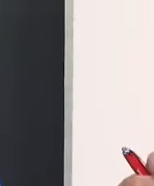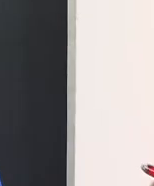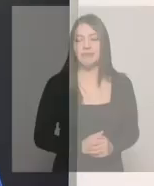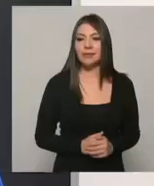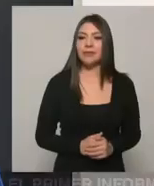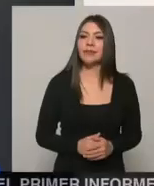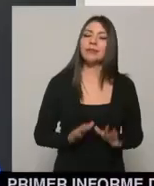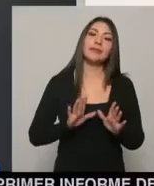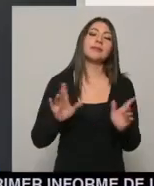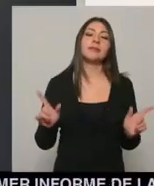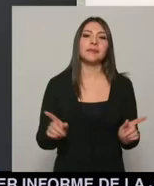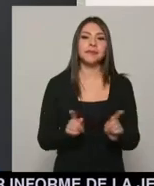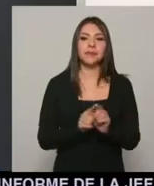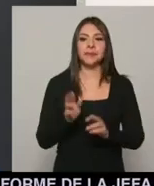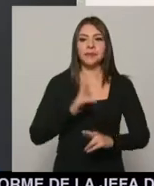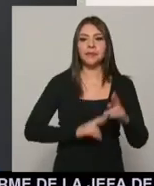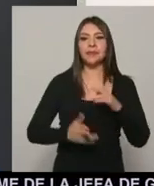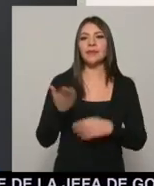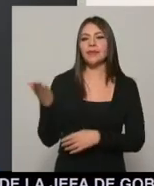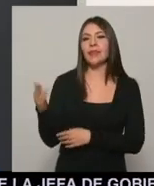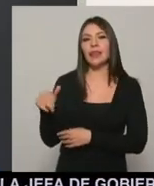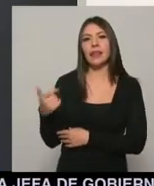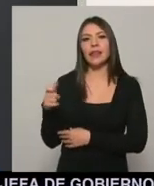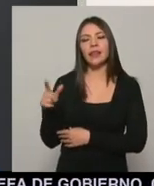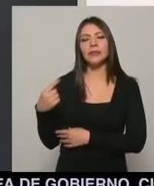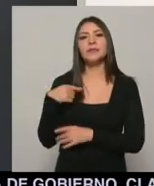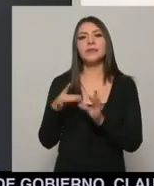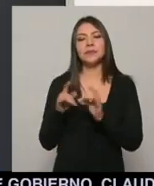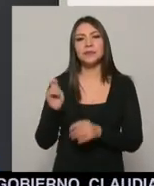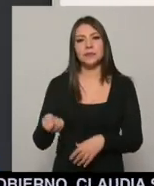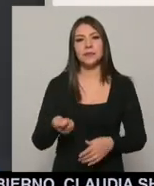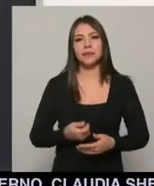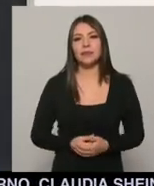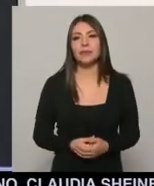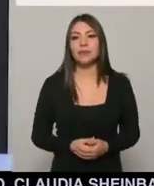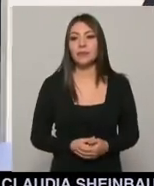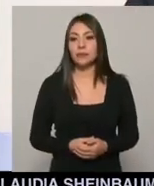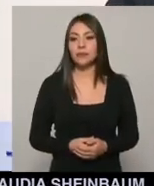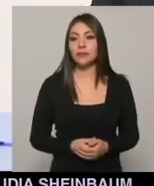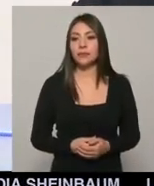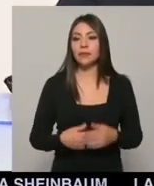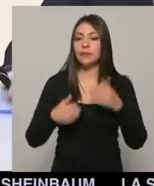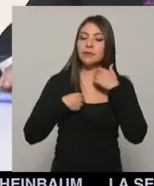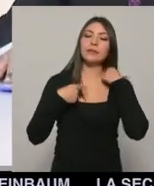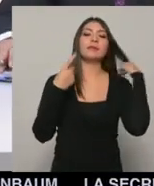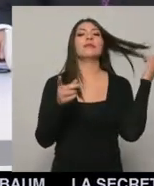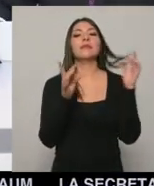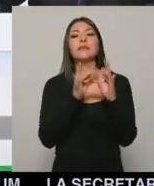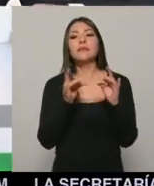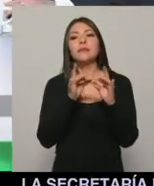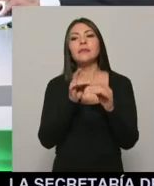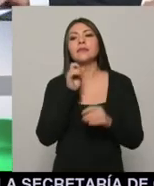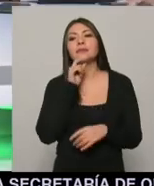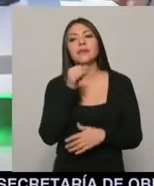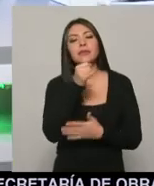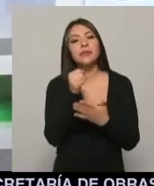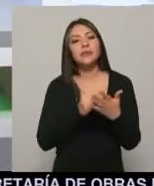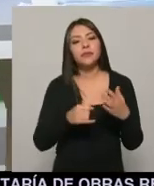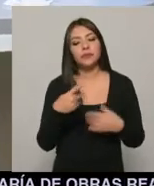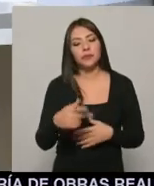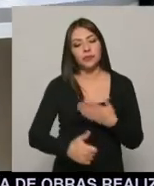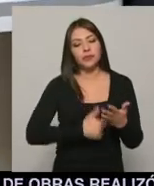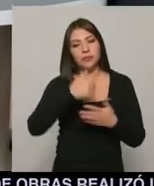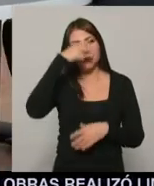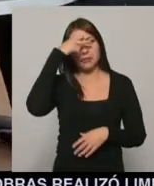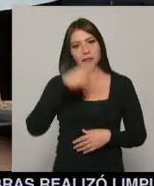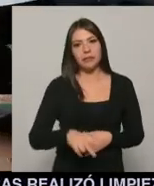Ya estamos en vivo. Ángel Ávila, ¿qué nos tienes que decir? Pues yo te puedo delatar parte del informe de la Ciudad de México, no hay que esperarnos tanto. Hoy,